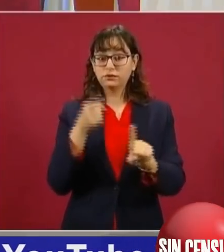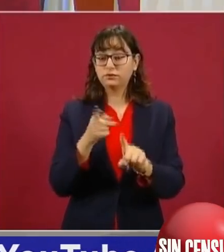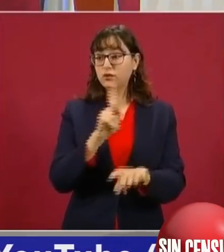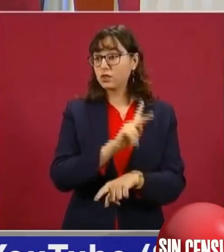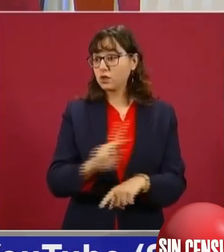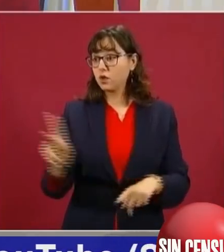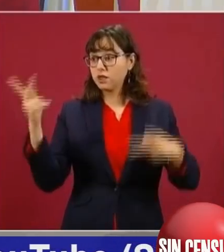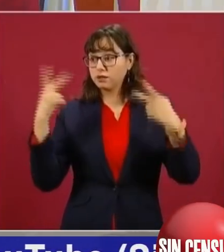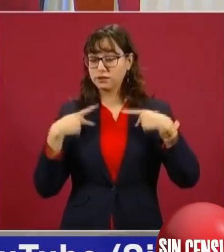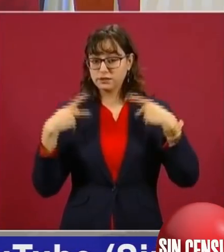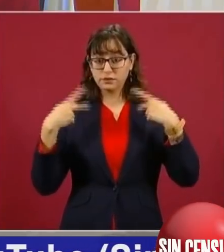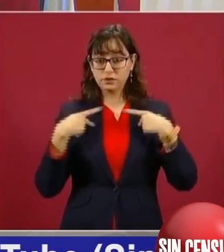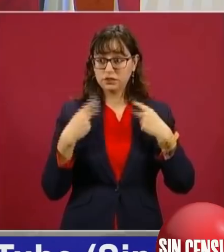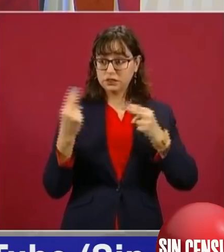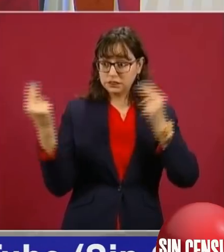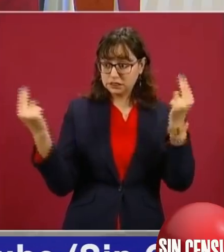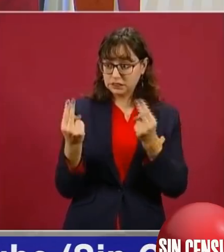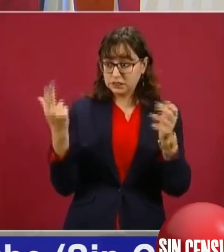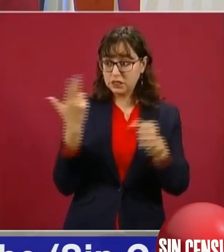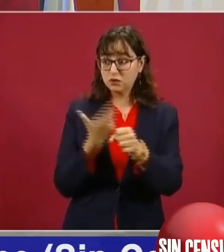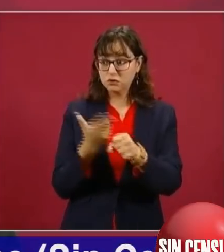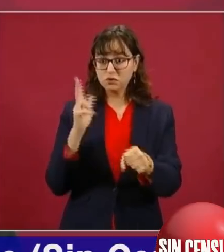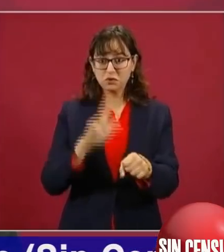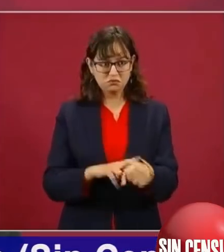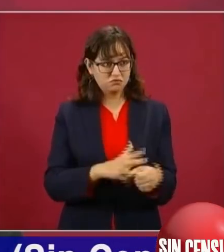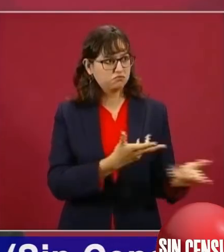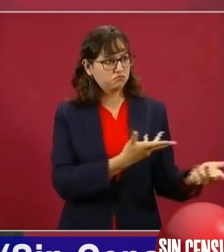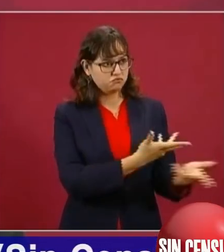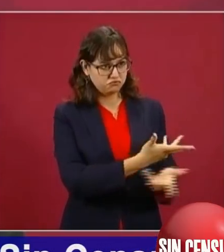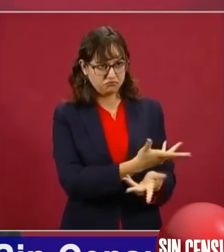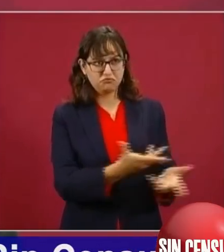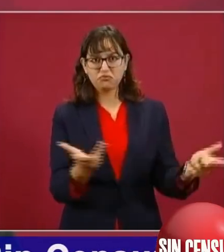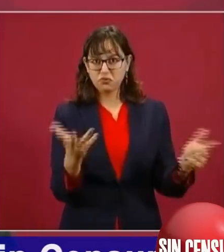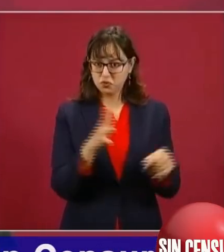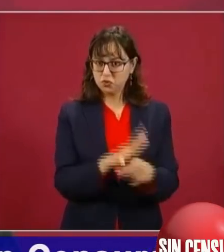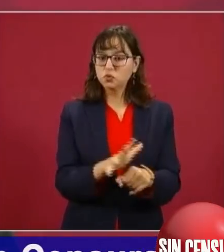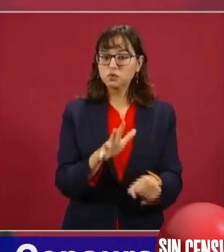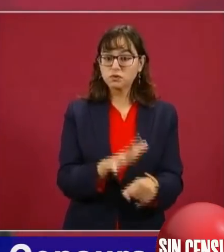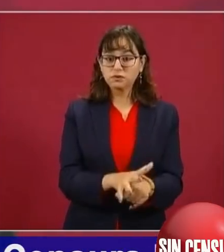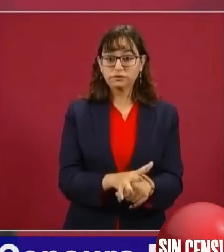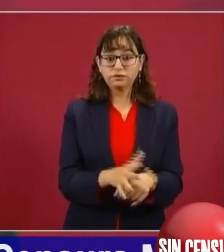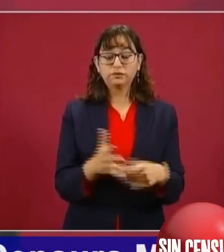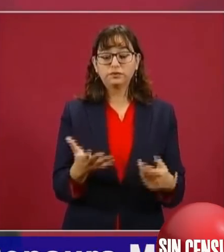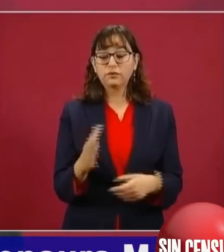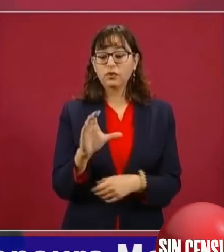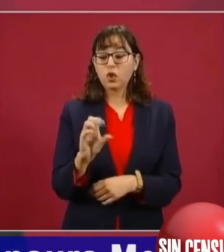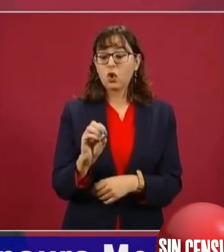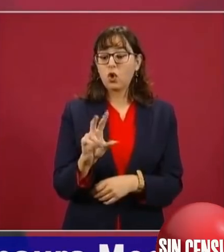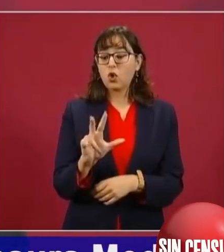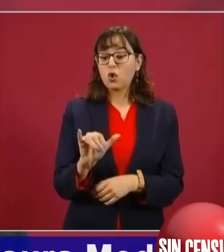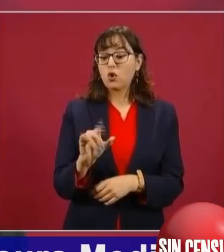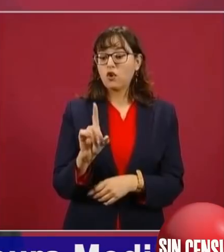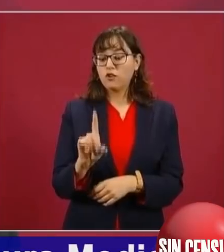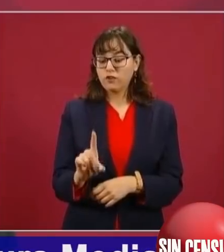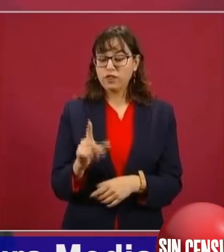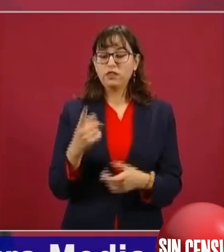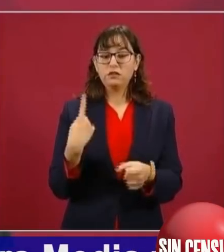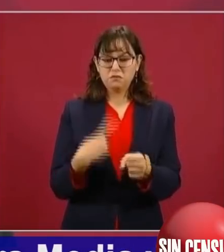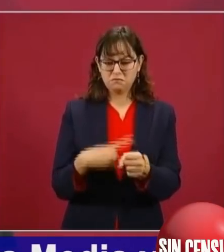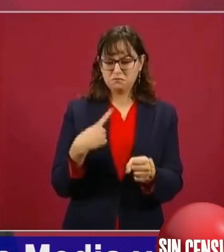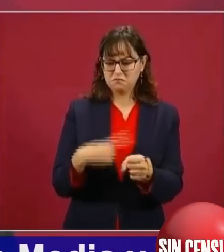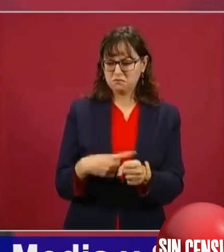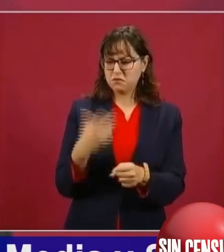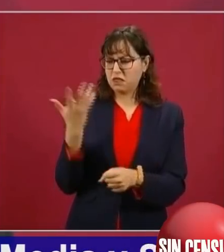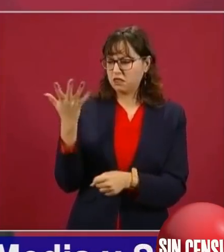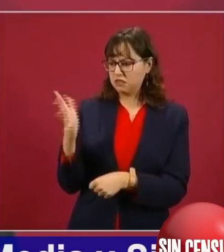atención médica cuando así lo requiriera. COVID-19 es una enfermedad que en 8 de cada 10 personas no